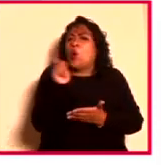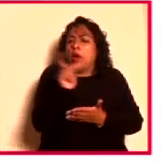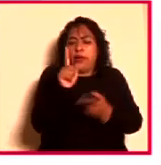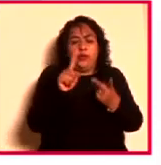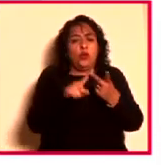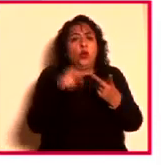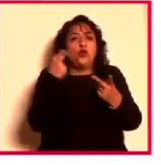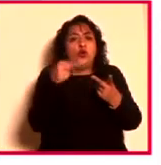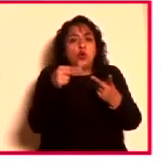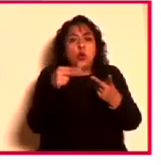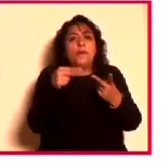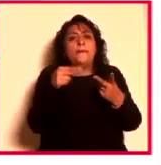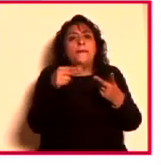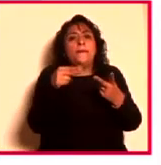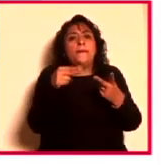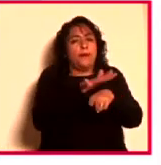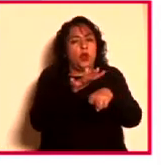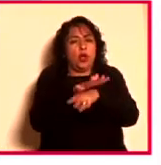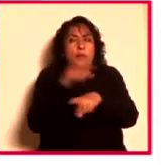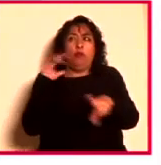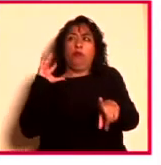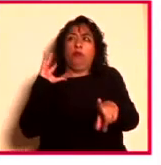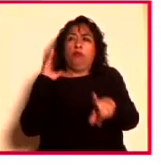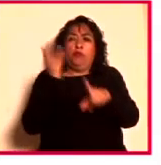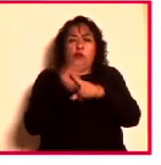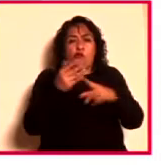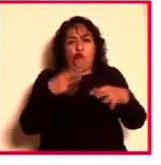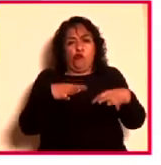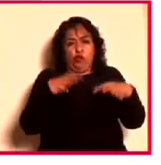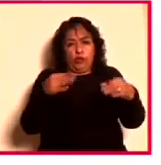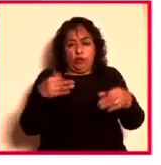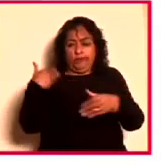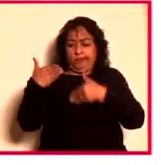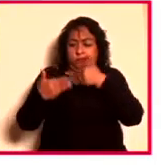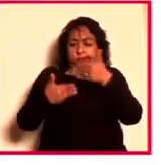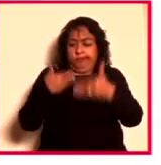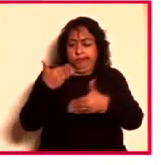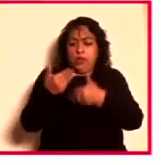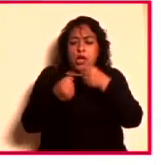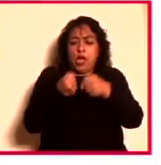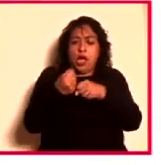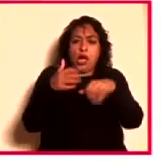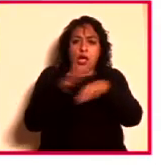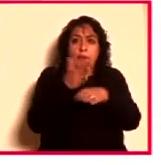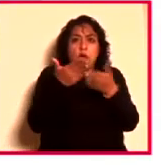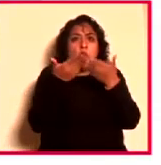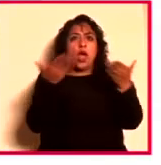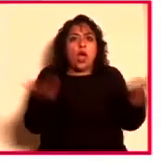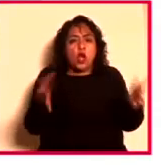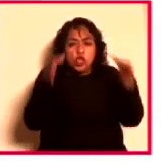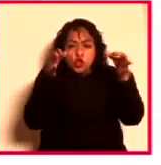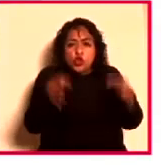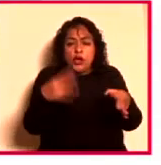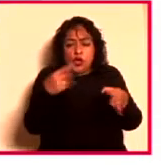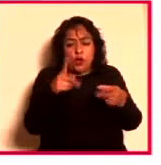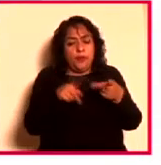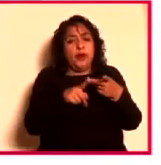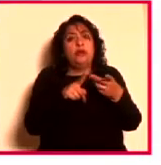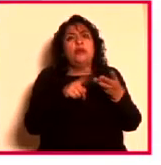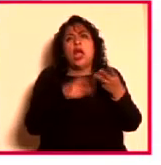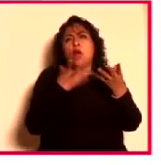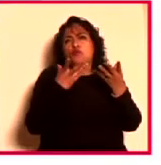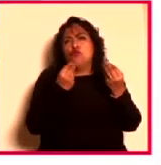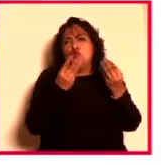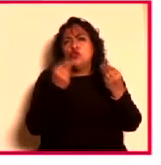el municipio de Galeana desde su fundación en el transcurso de los años hasta la actualidad? Vienen muchas